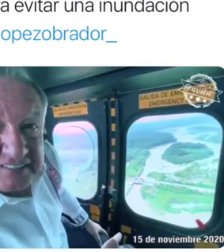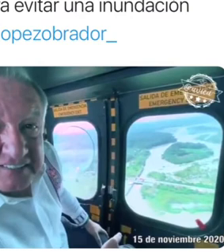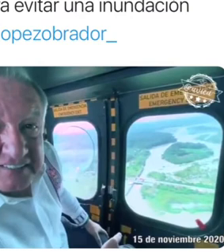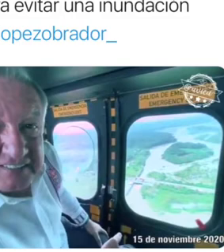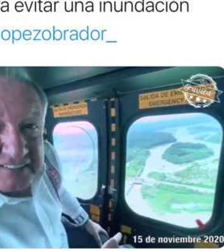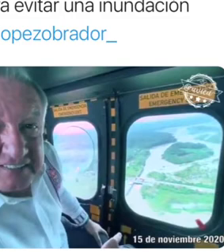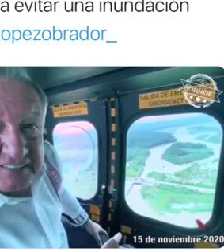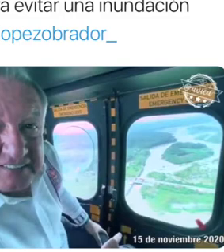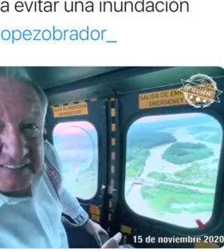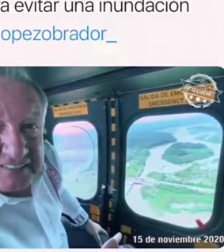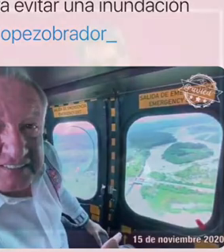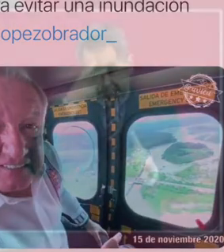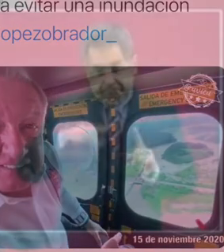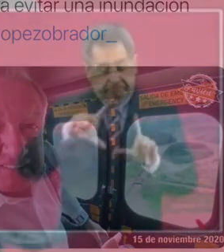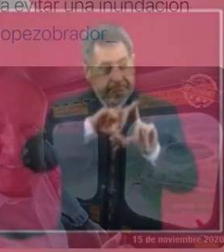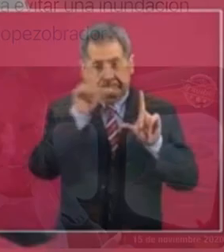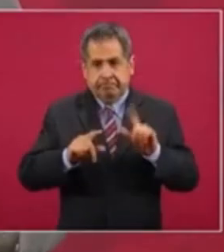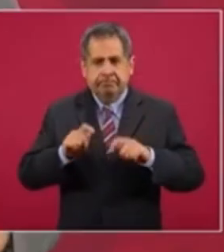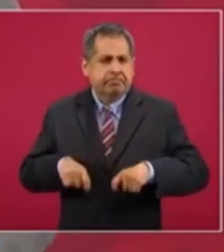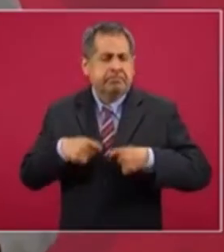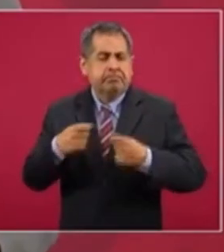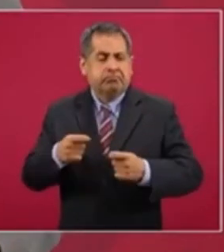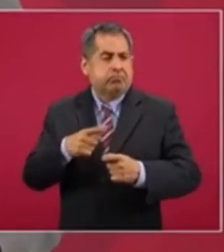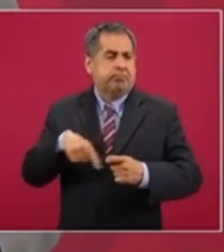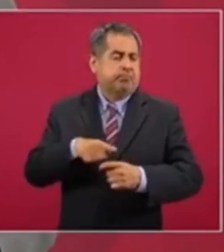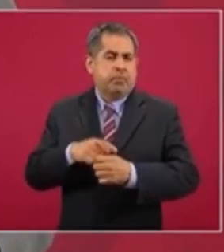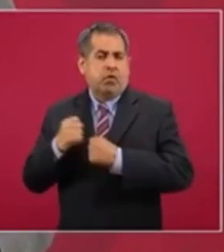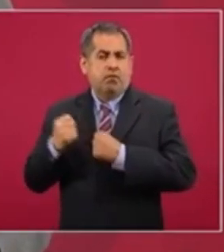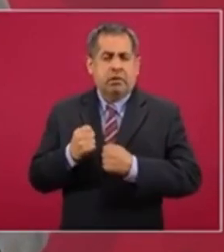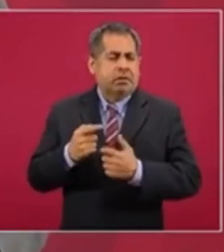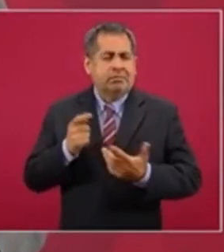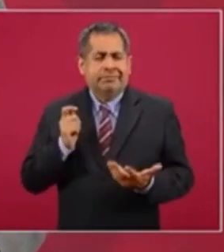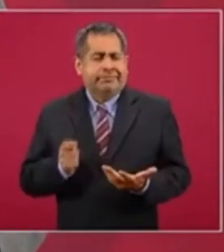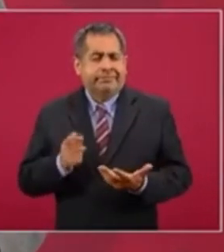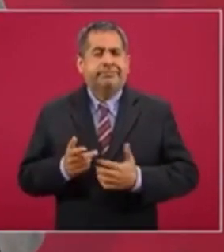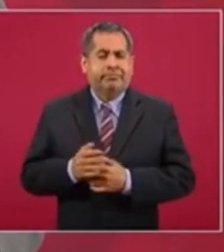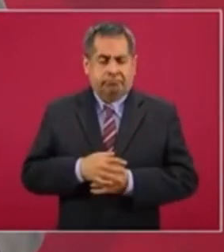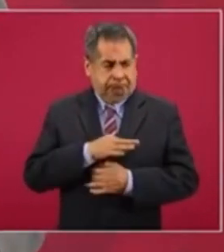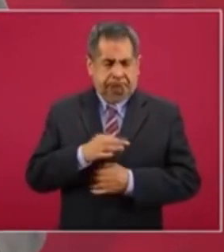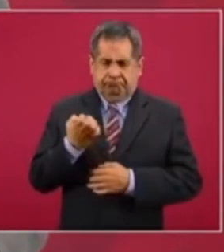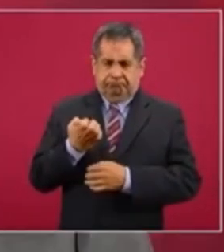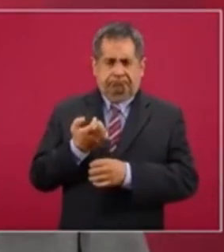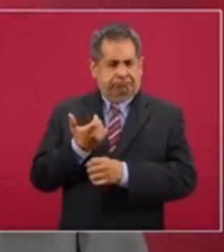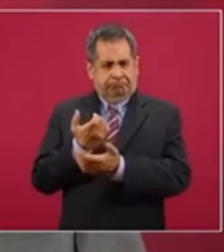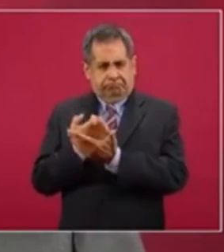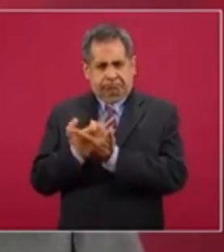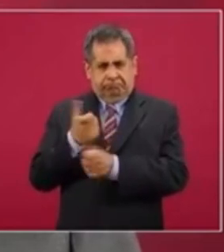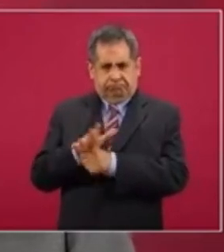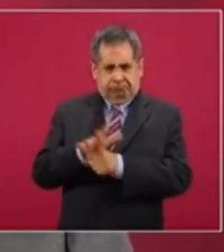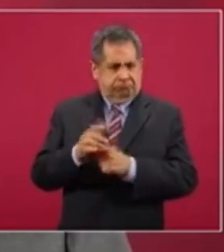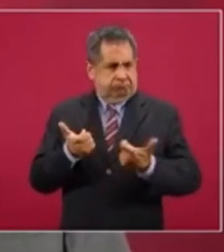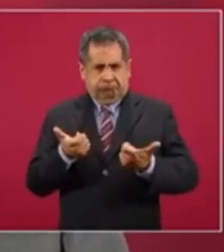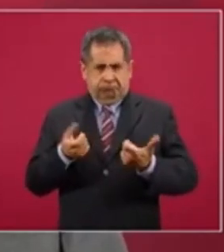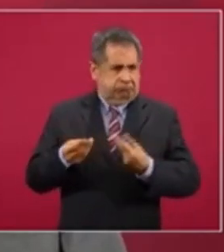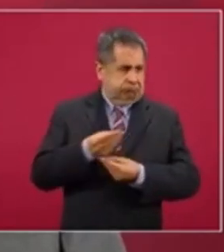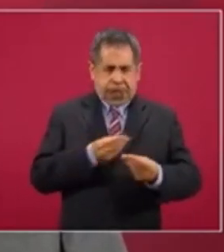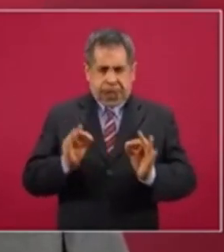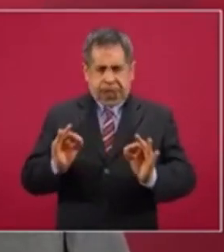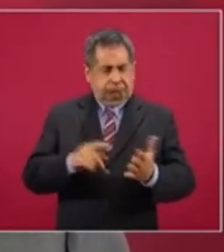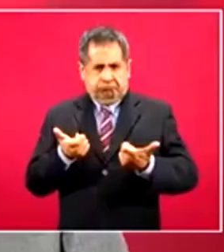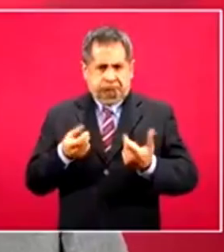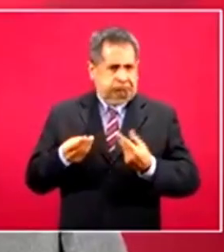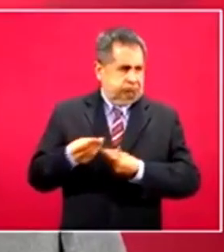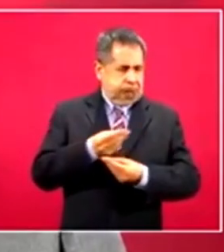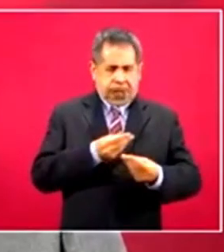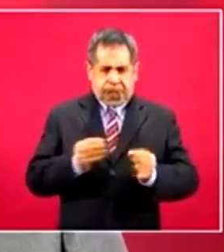México sea una potencia, no solo en lo económico, sino por sus ejemplos de